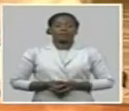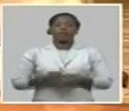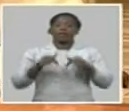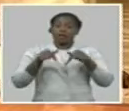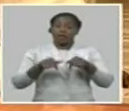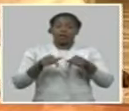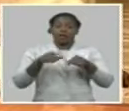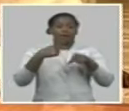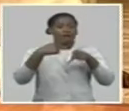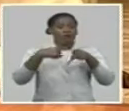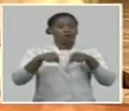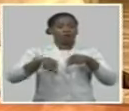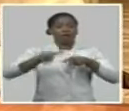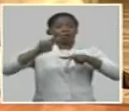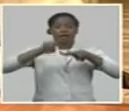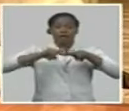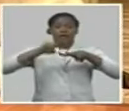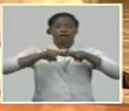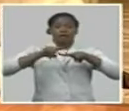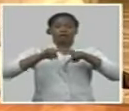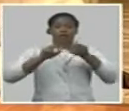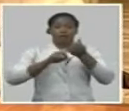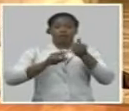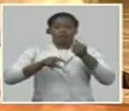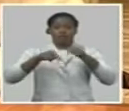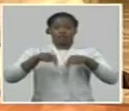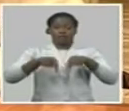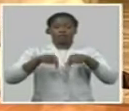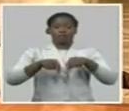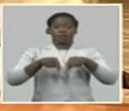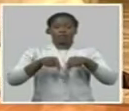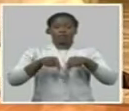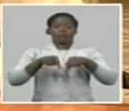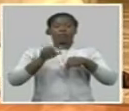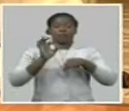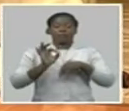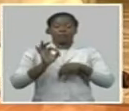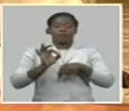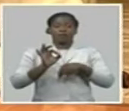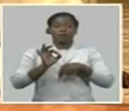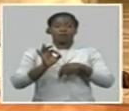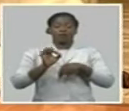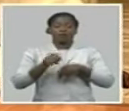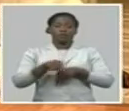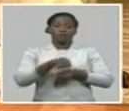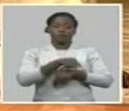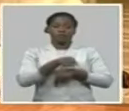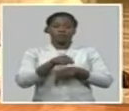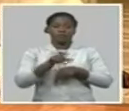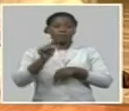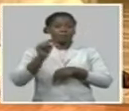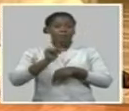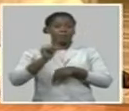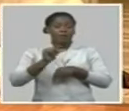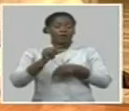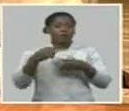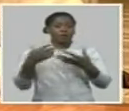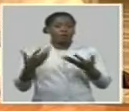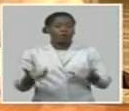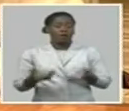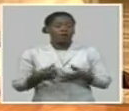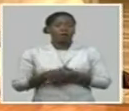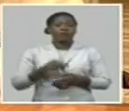caso específico de la capital en el último decenio hay una disminución de